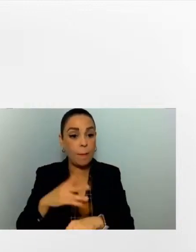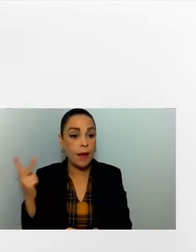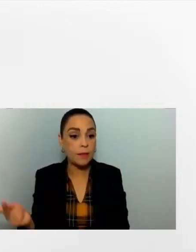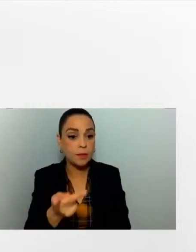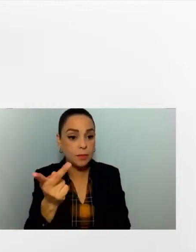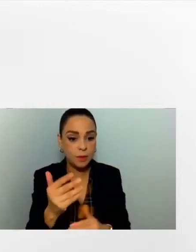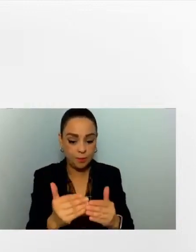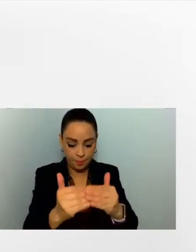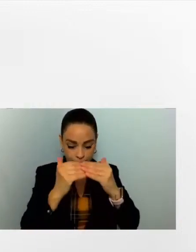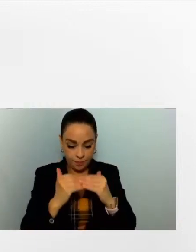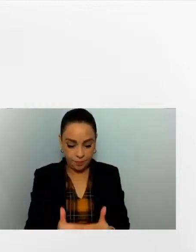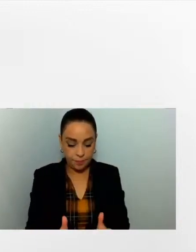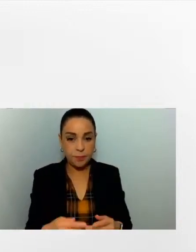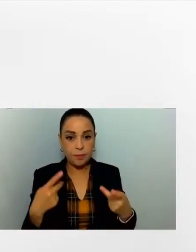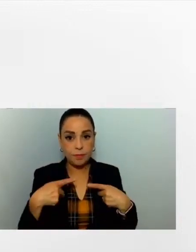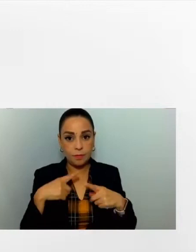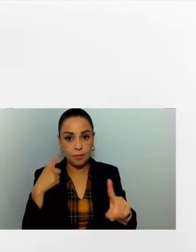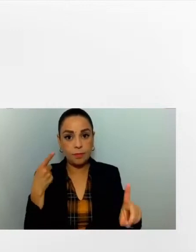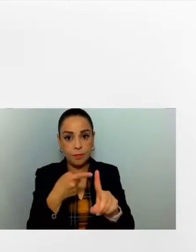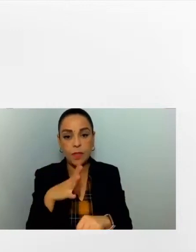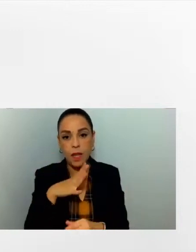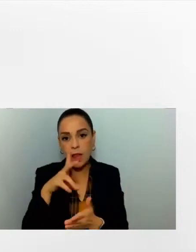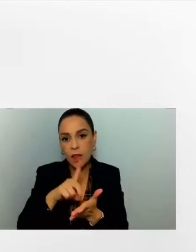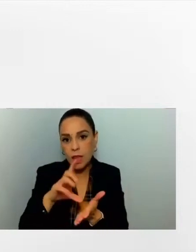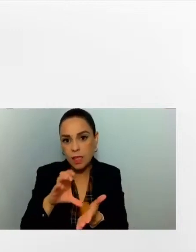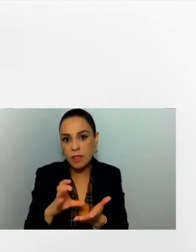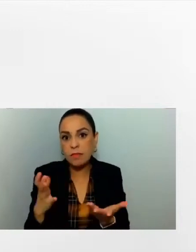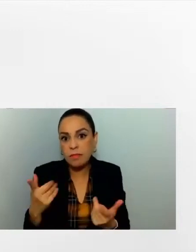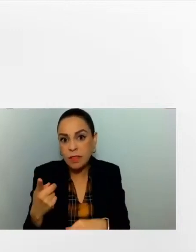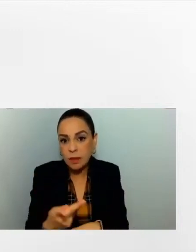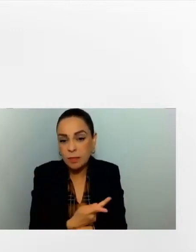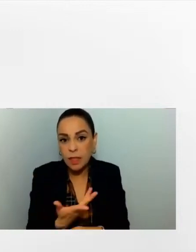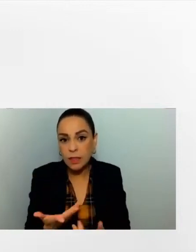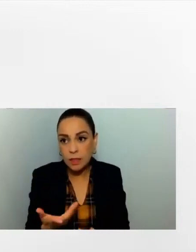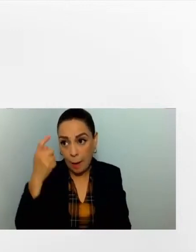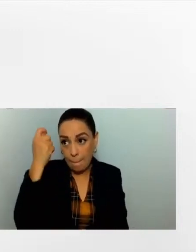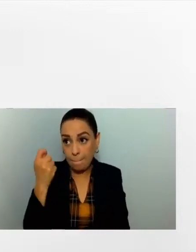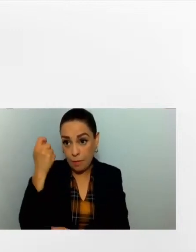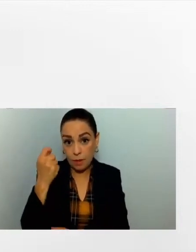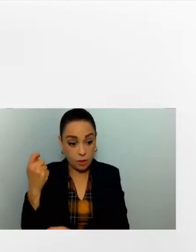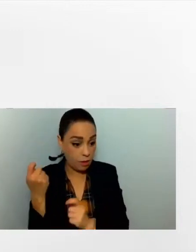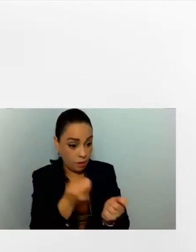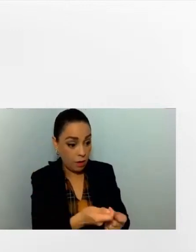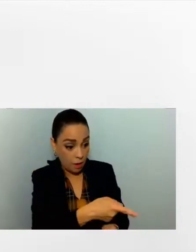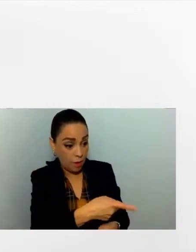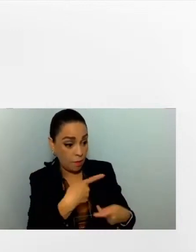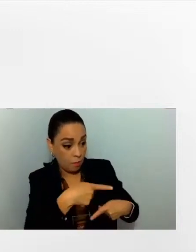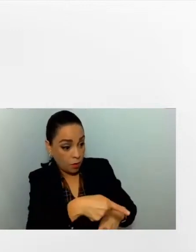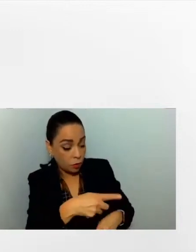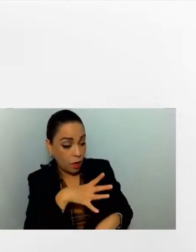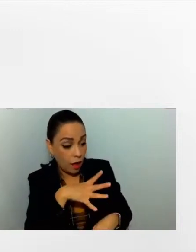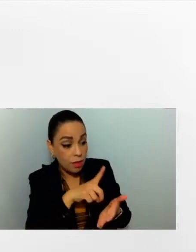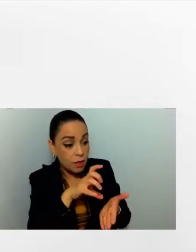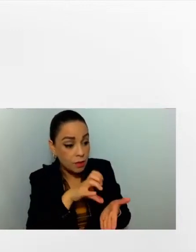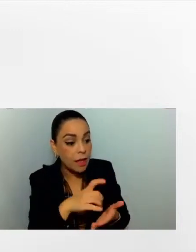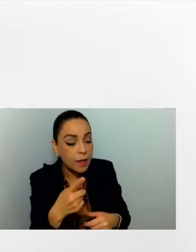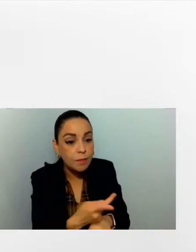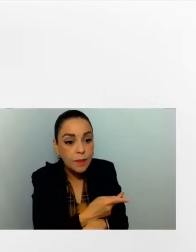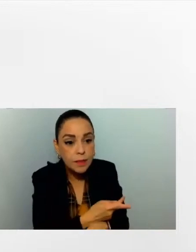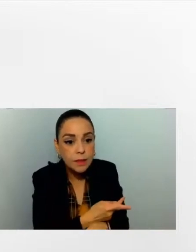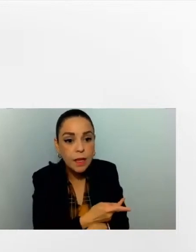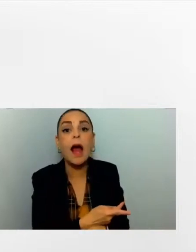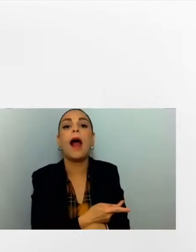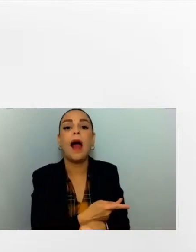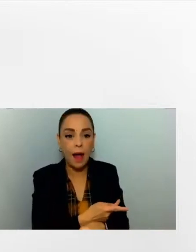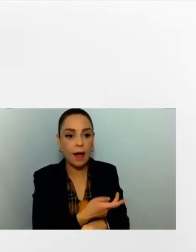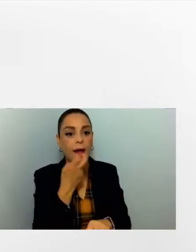el caso de personas que tienen discapacidad, ¿no? Si los alimentos se están pidiendo para una persona con discapacidad, pues esa es una de las circunstancias